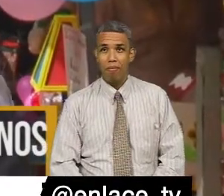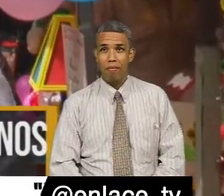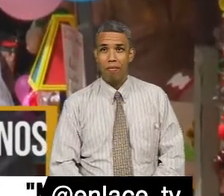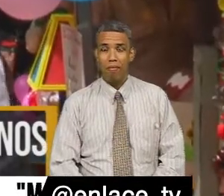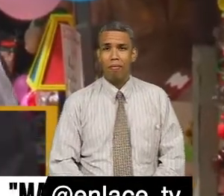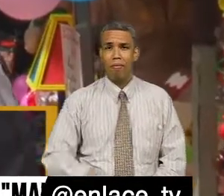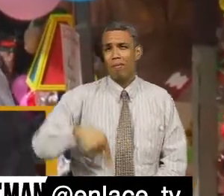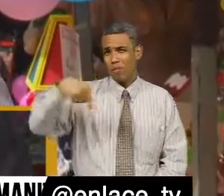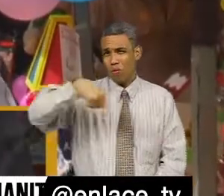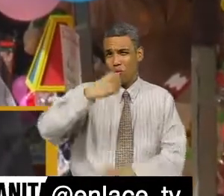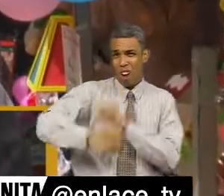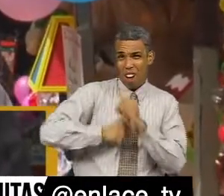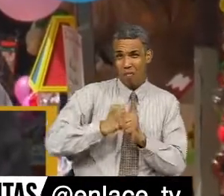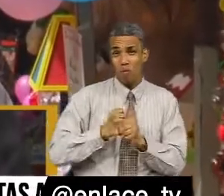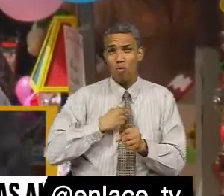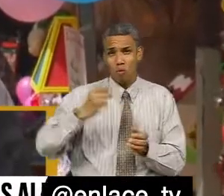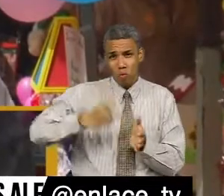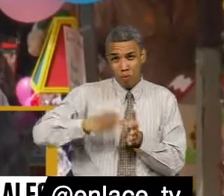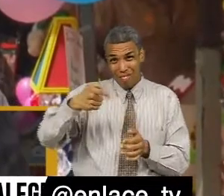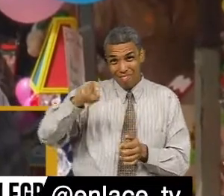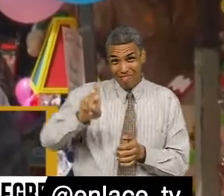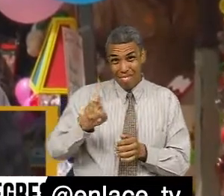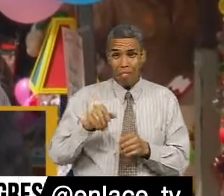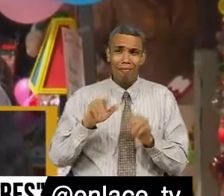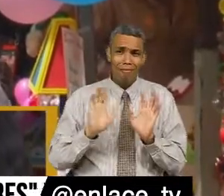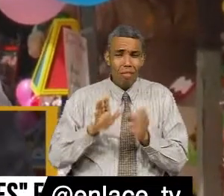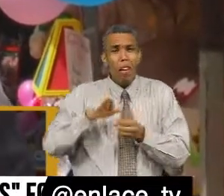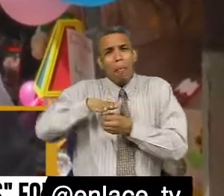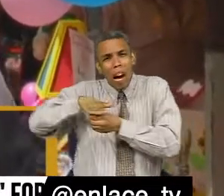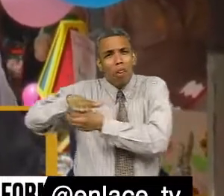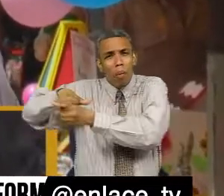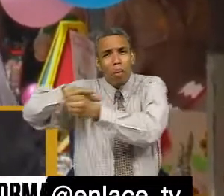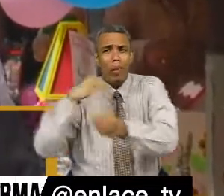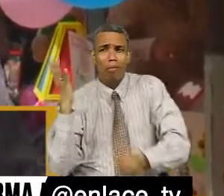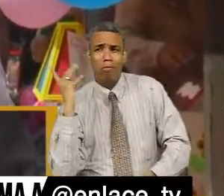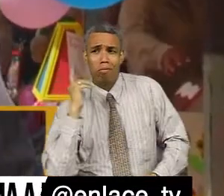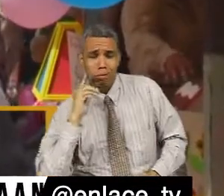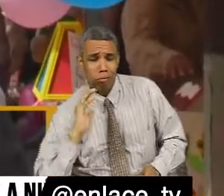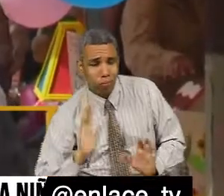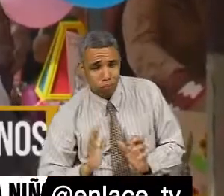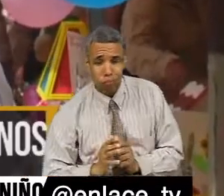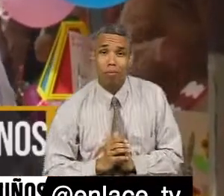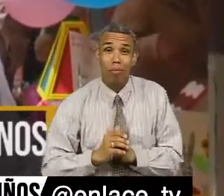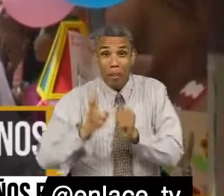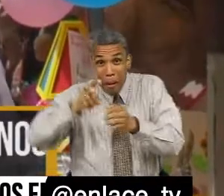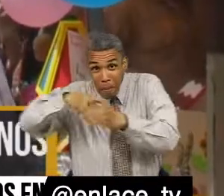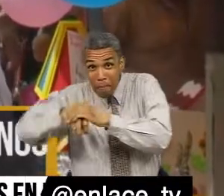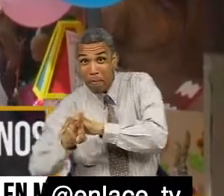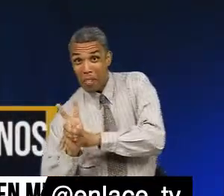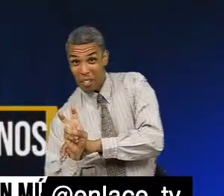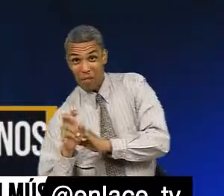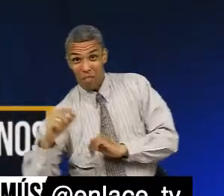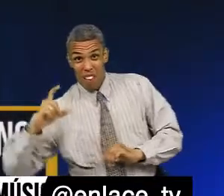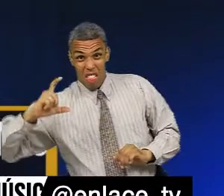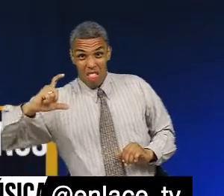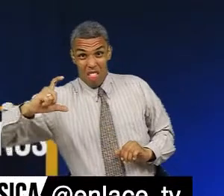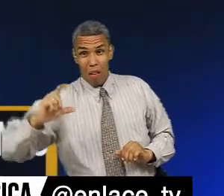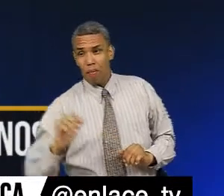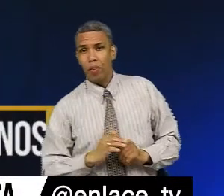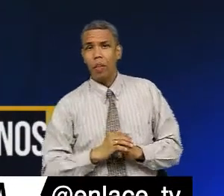visto en algunos lugares de las comunas donde aparecen esos caracoles africanos. El llamado es a que no los manipulemos, que no permitamos que los niños los